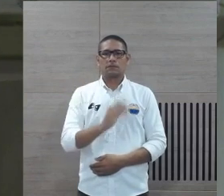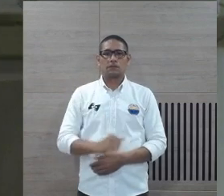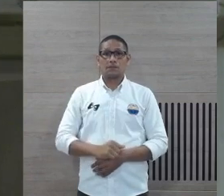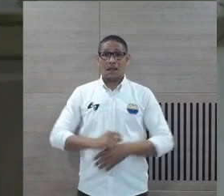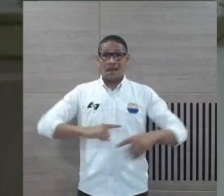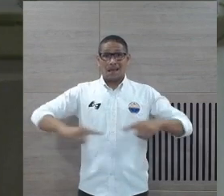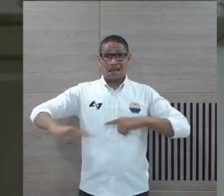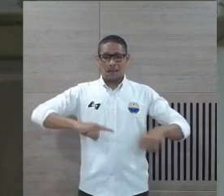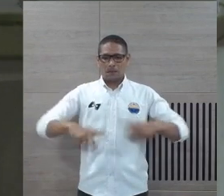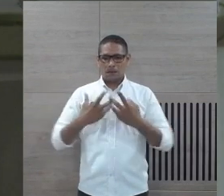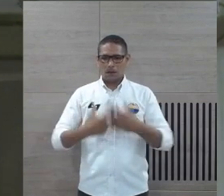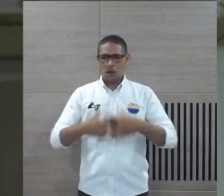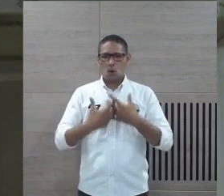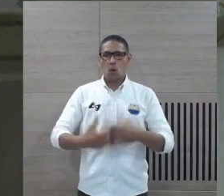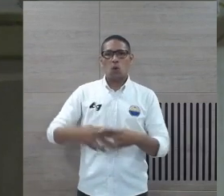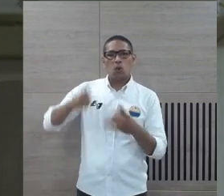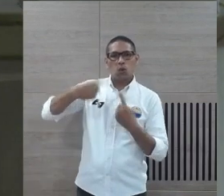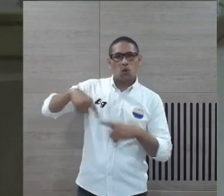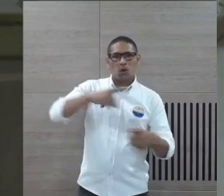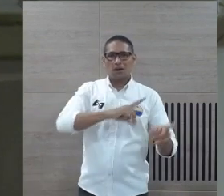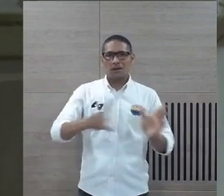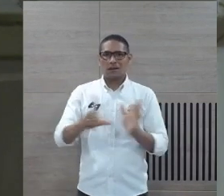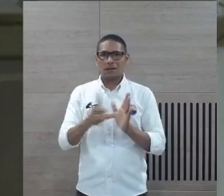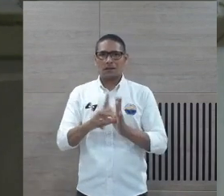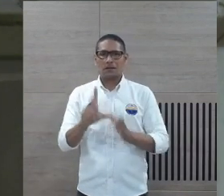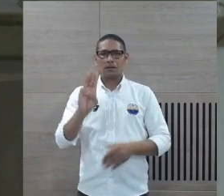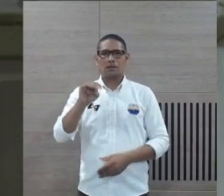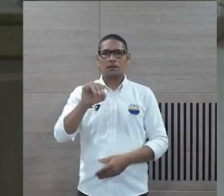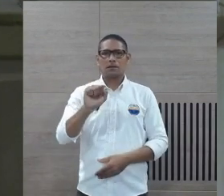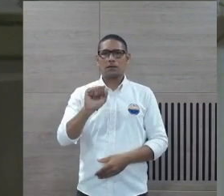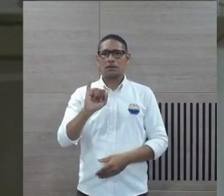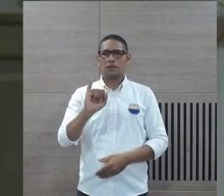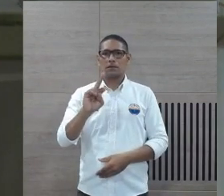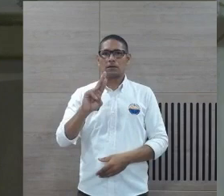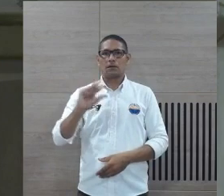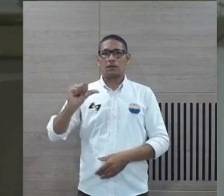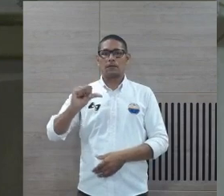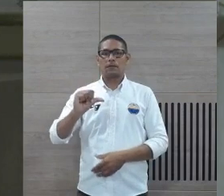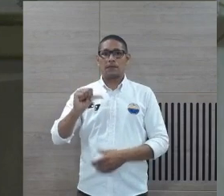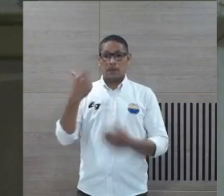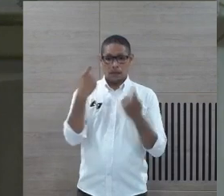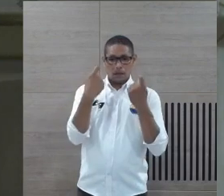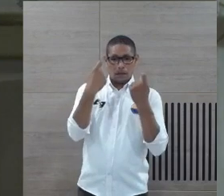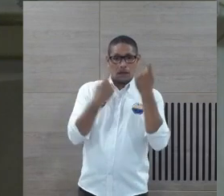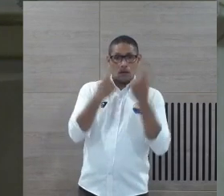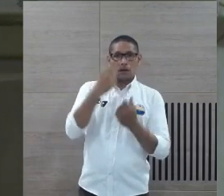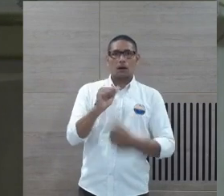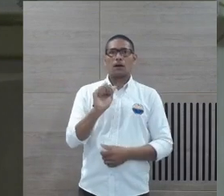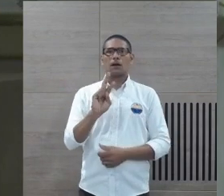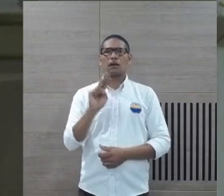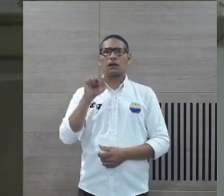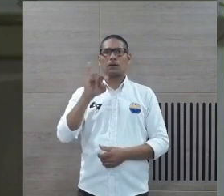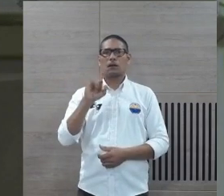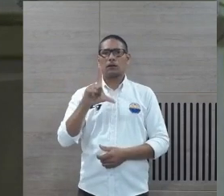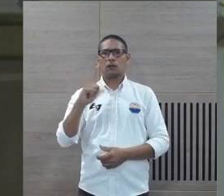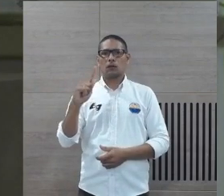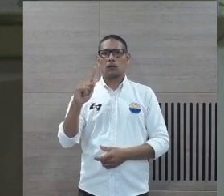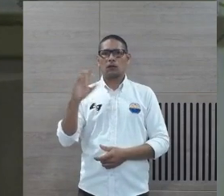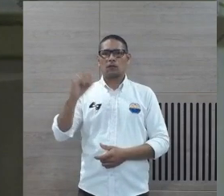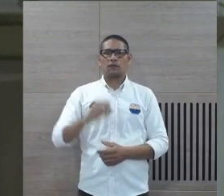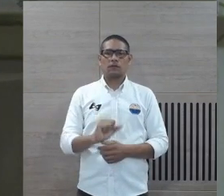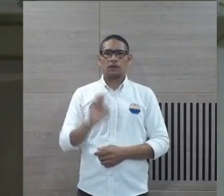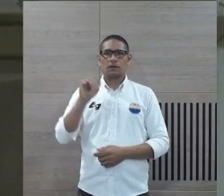Jatún. Economista, Arnulfo Rodríguez Contreras. Marjuris Riascos Narváez. Johao